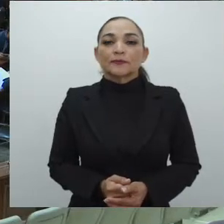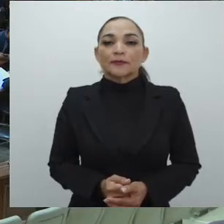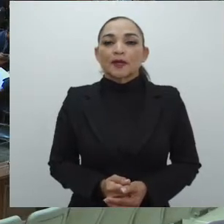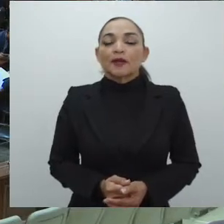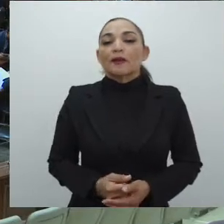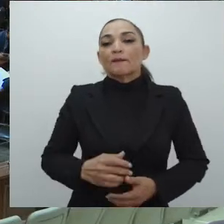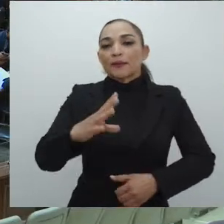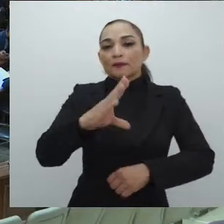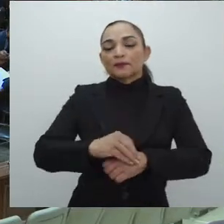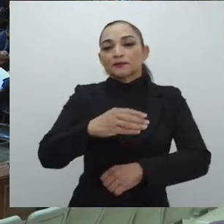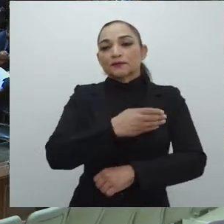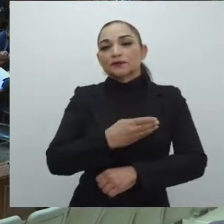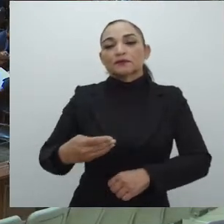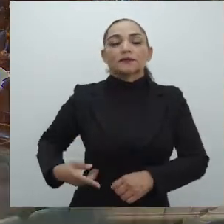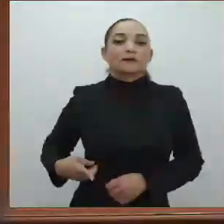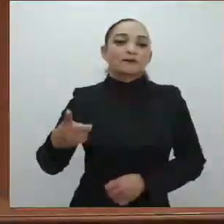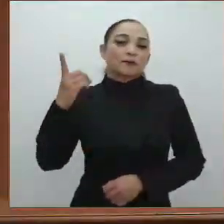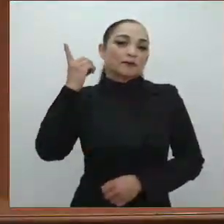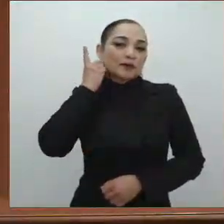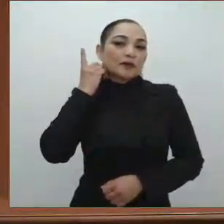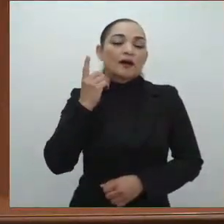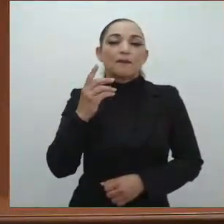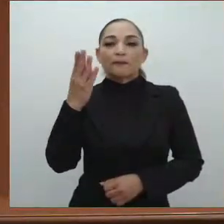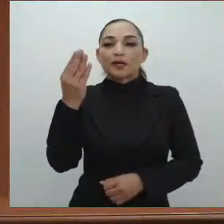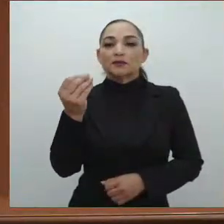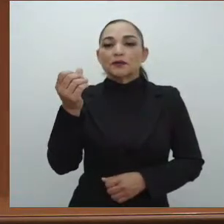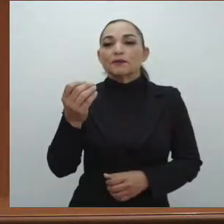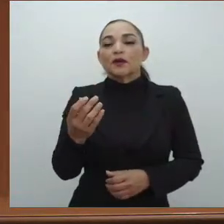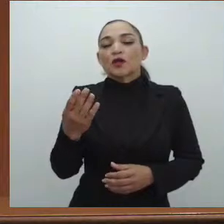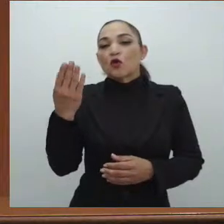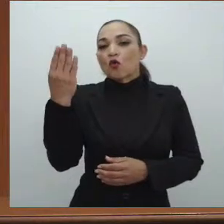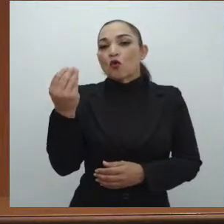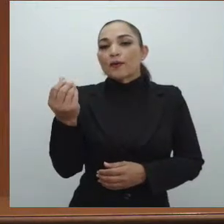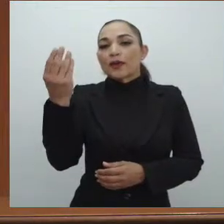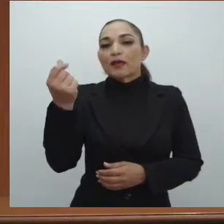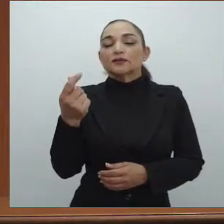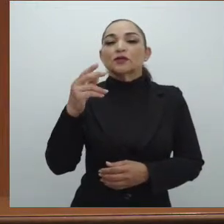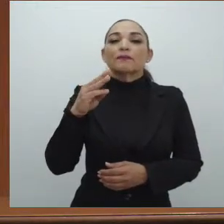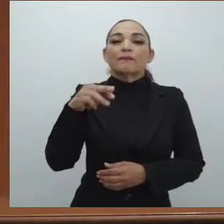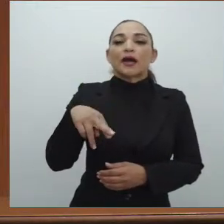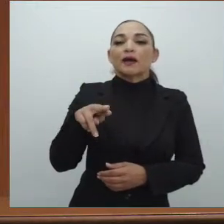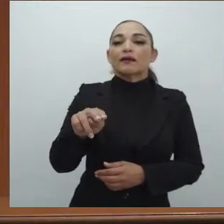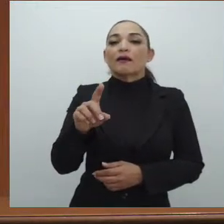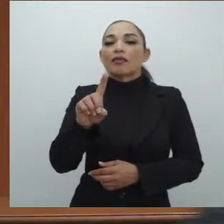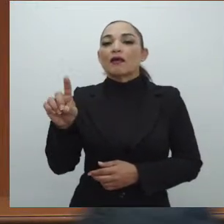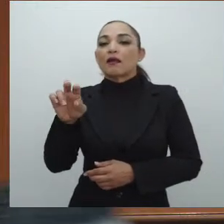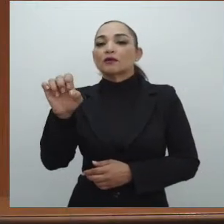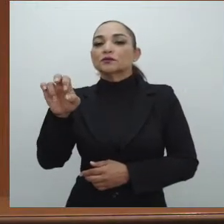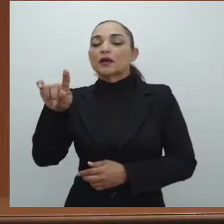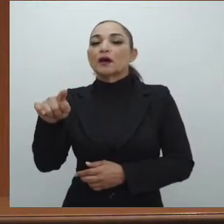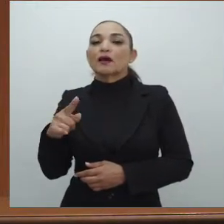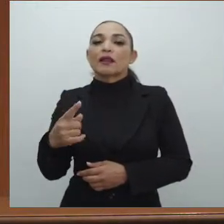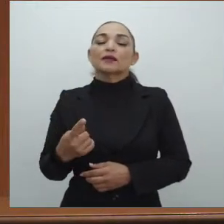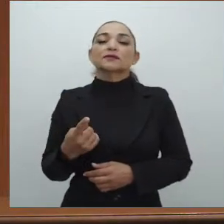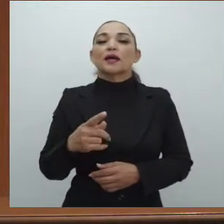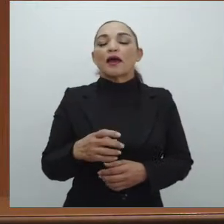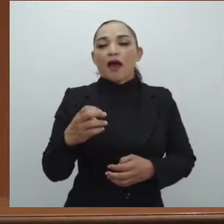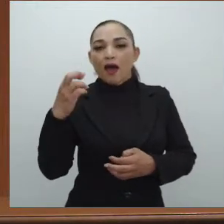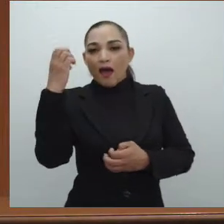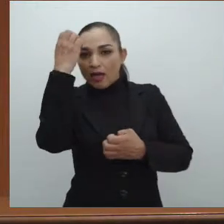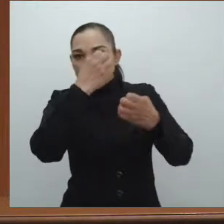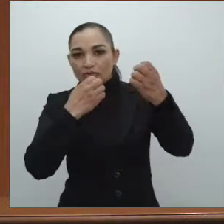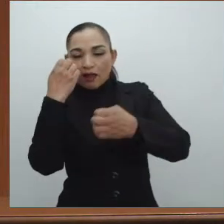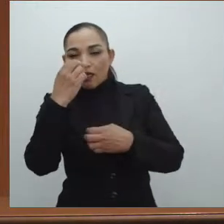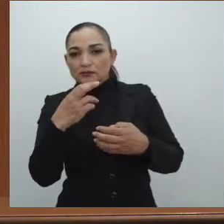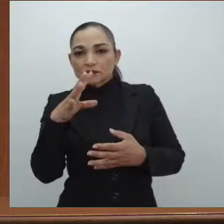Con su permiso, diputado presidente, pensión por jubilación a María de los Ángeles Flores Lizárraga, categoría analista, adscrito